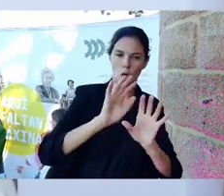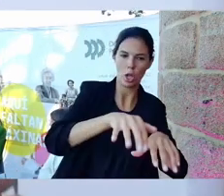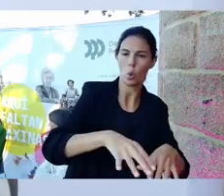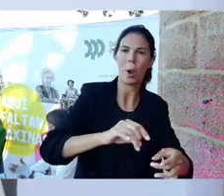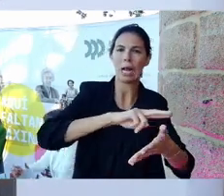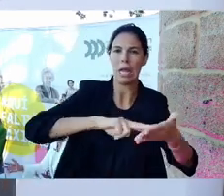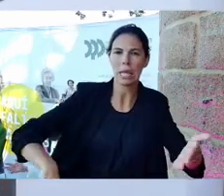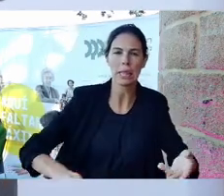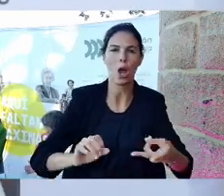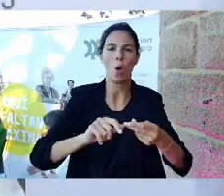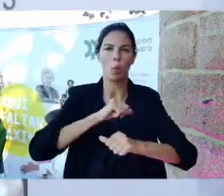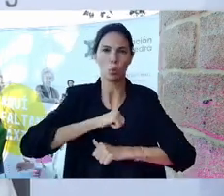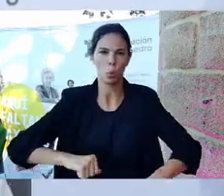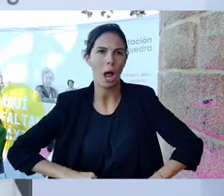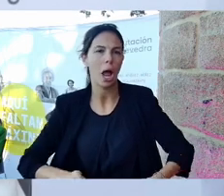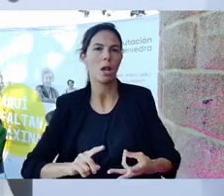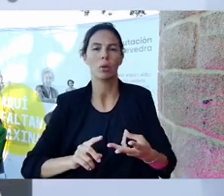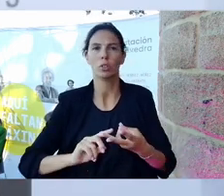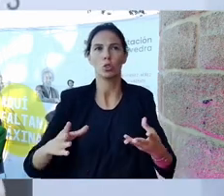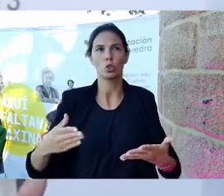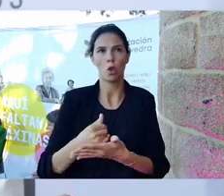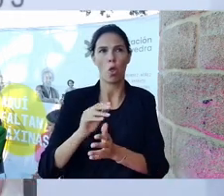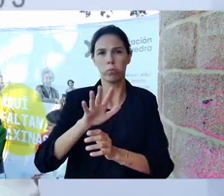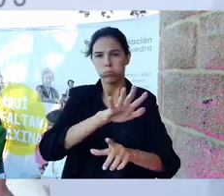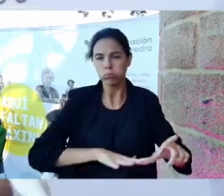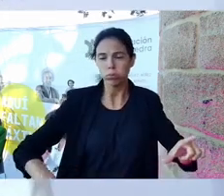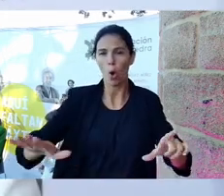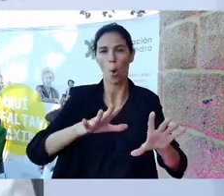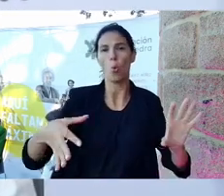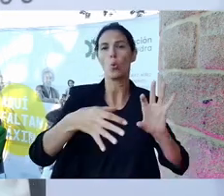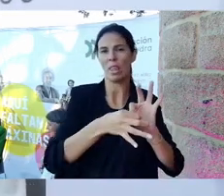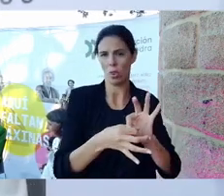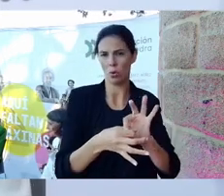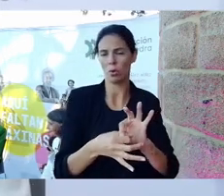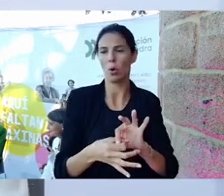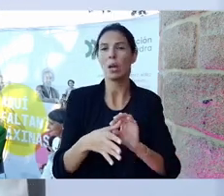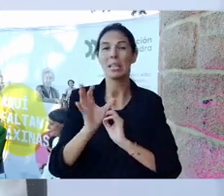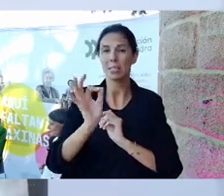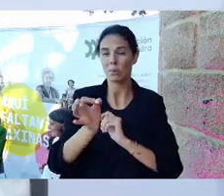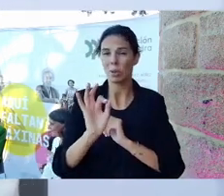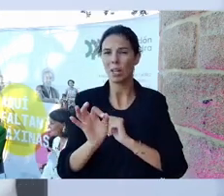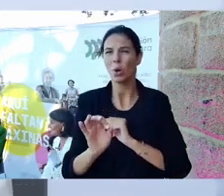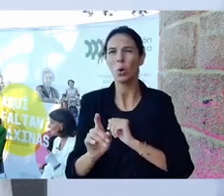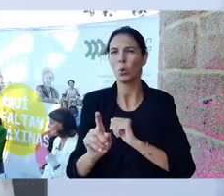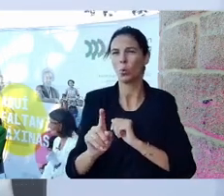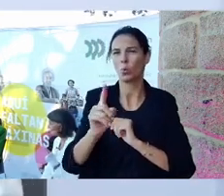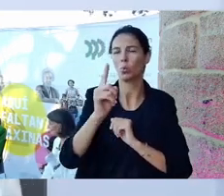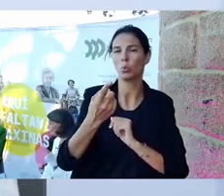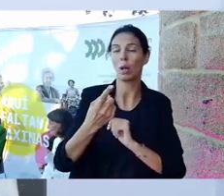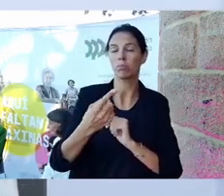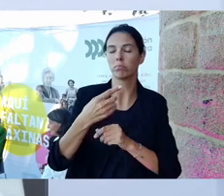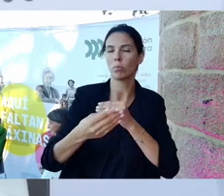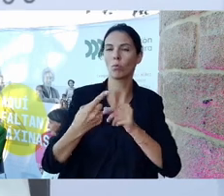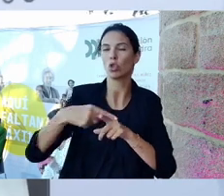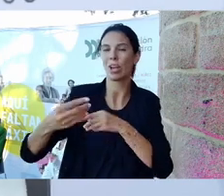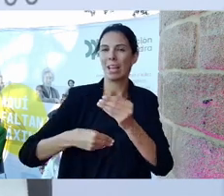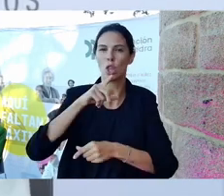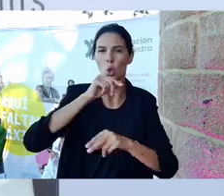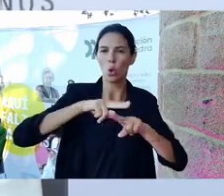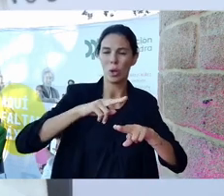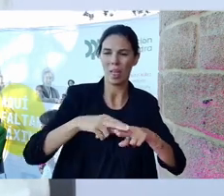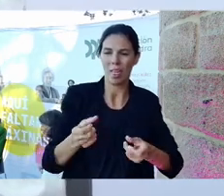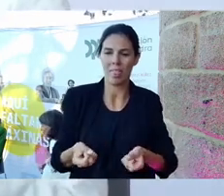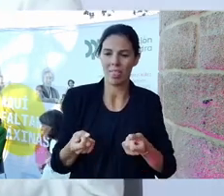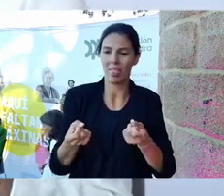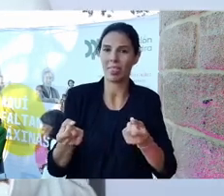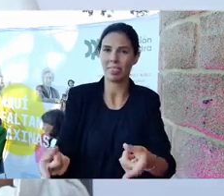más integrados en León, igual que Galicia, igual que Portugal, igual que todo el reino que estaba unido. Por cierto, una de las grandes hazañas de